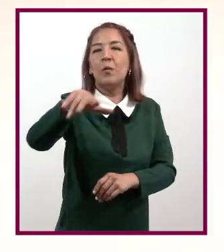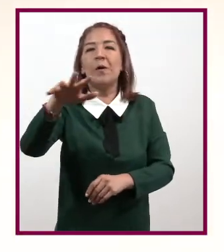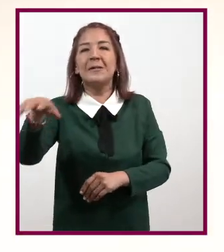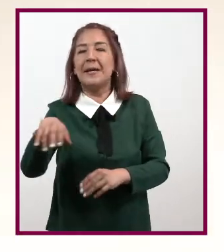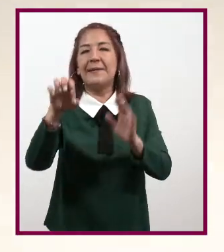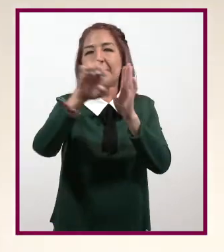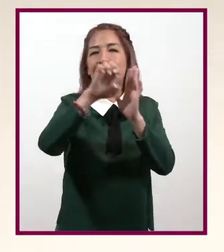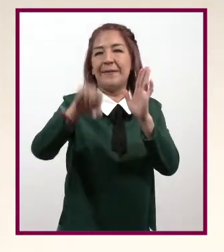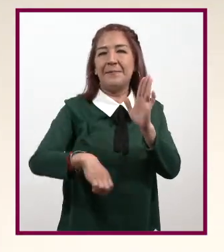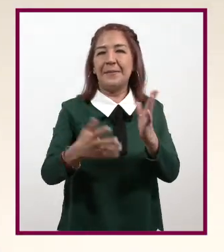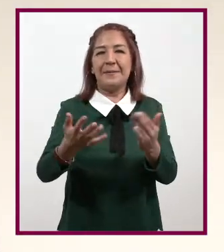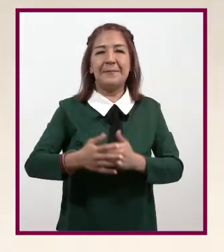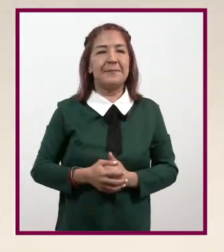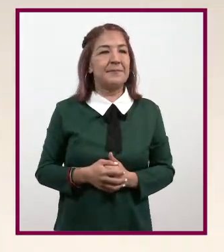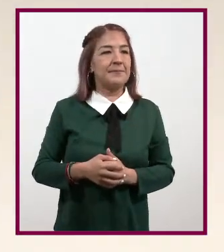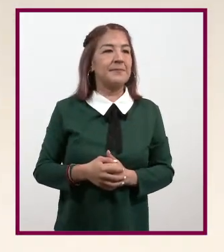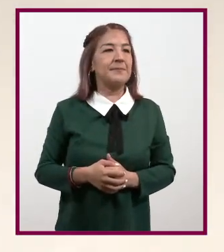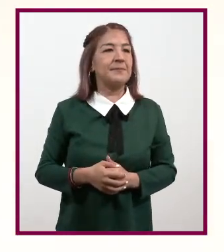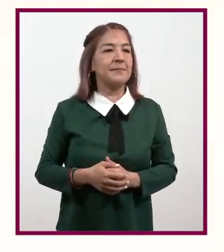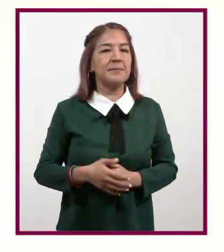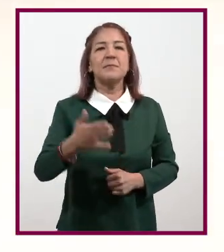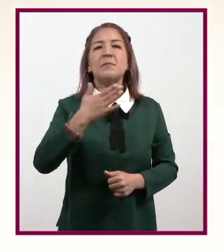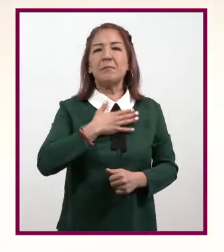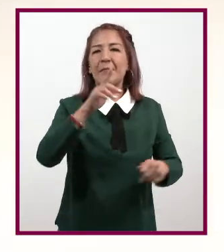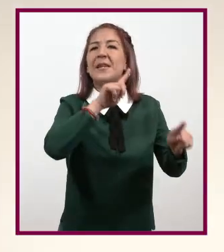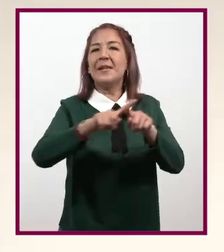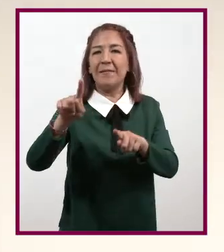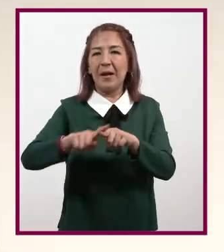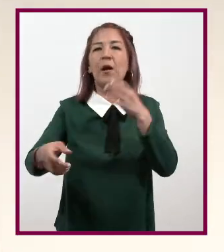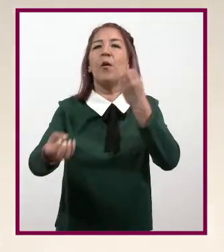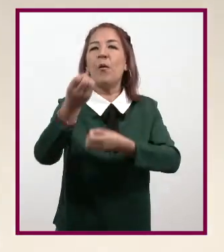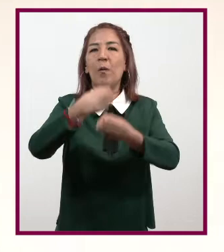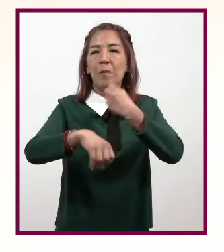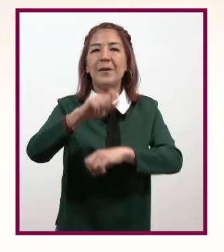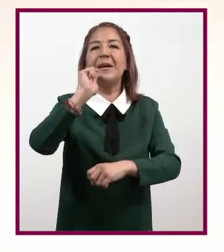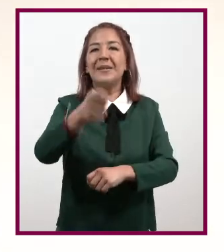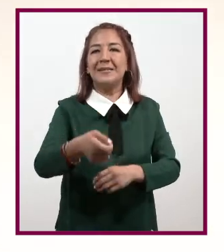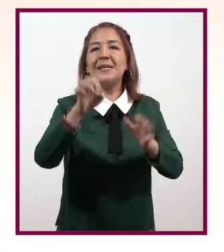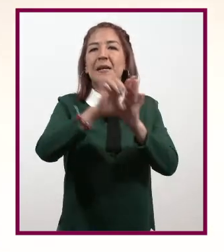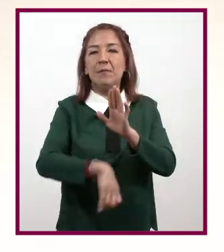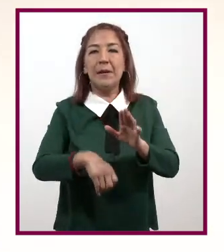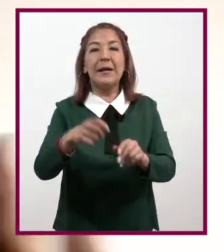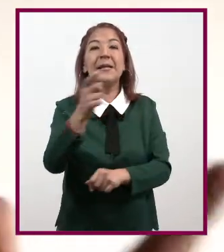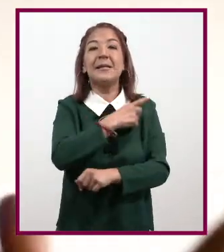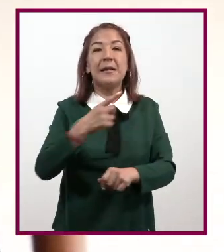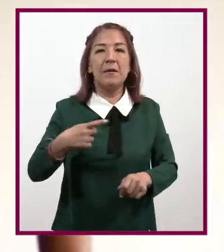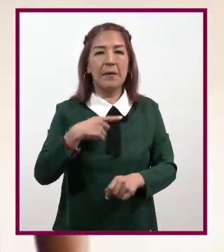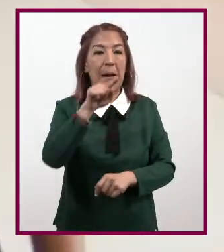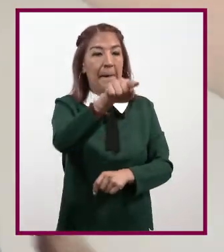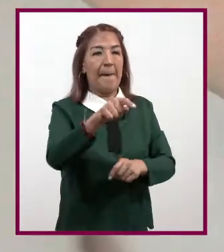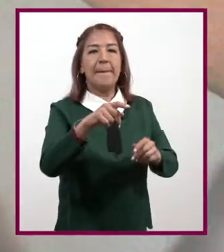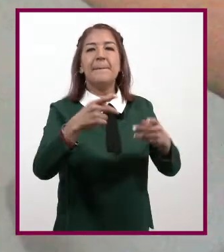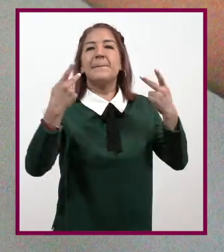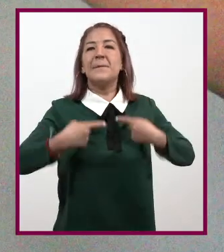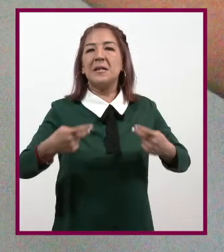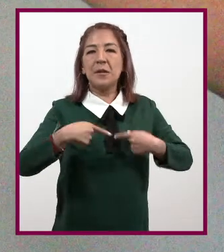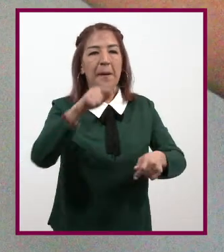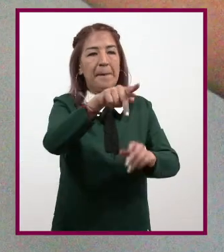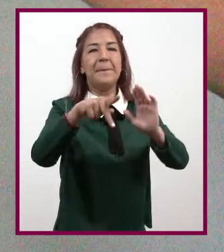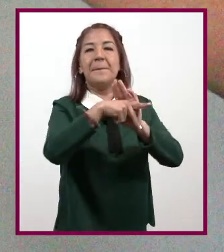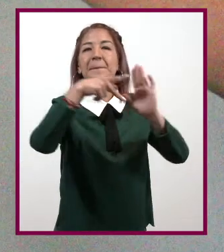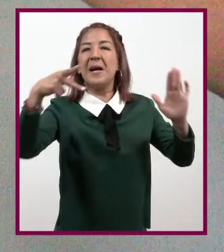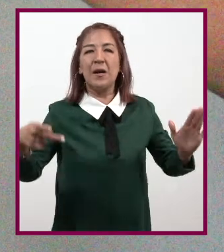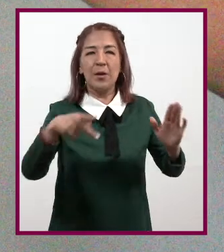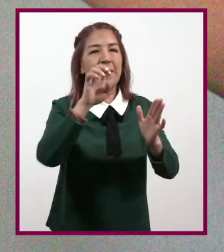ejemplo, ahí tengo una serie de obras que es convencer a un periódico, a la edición normal de